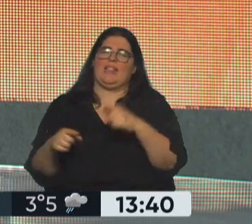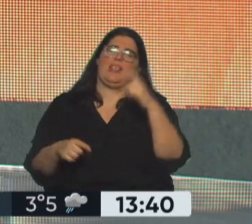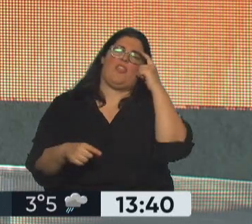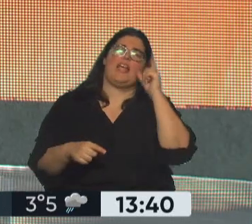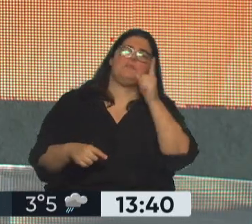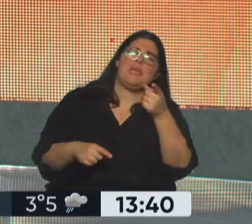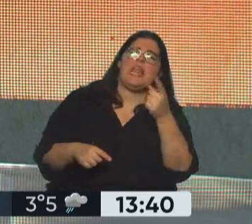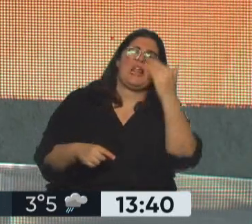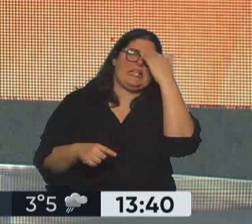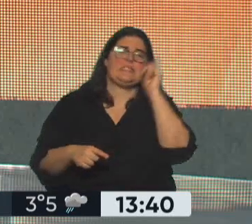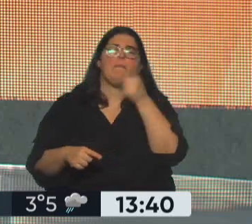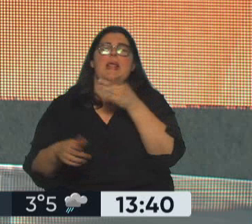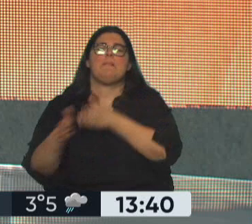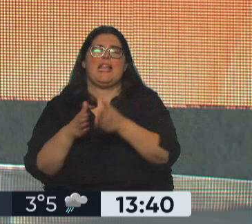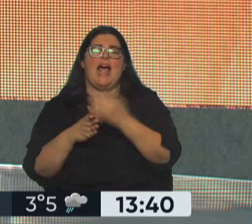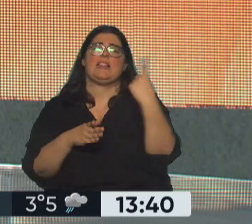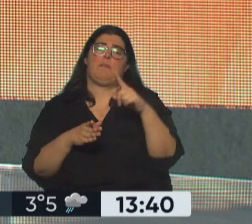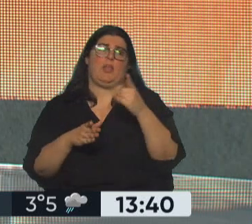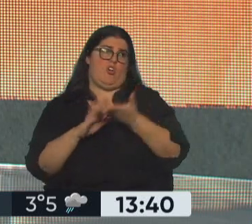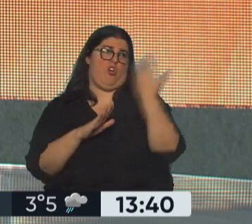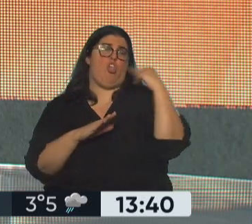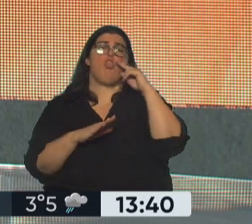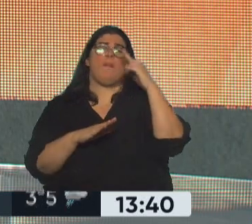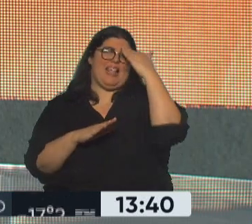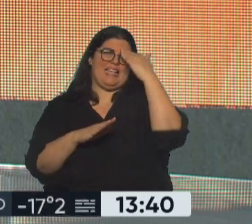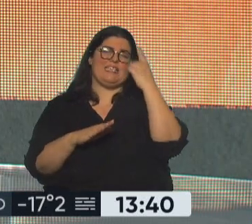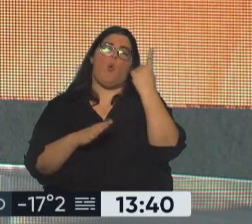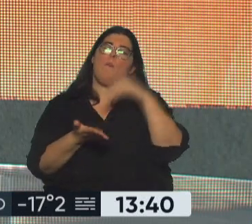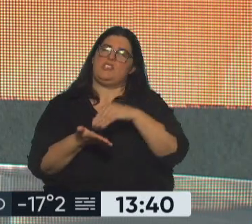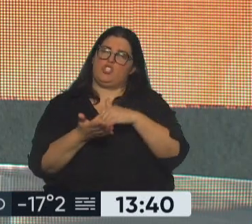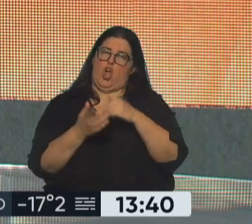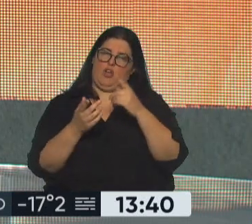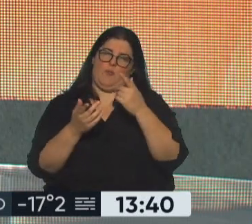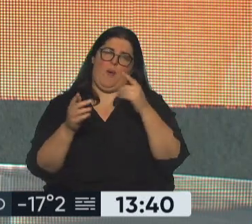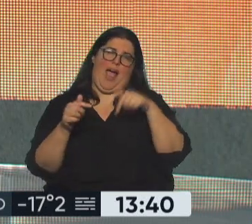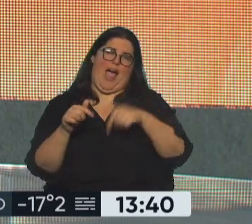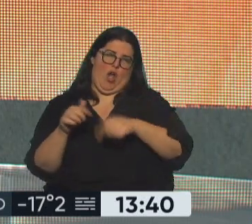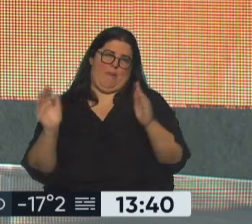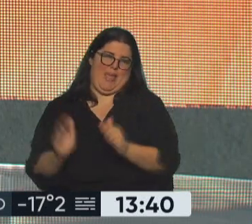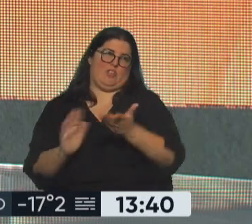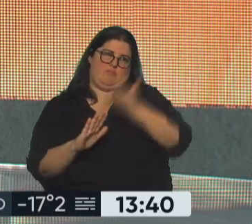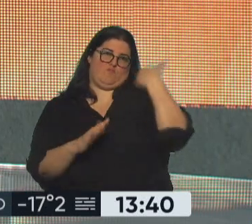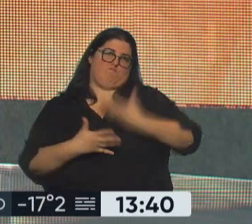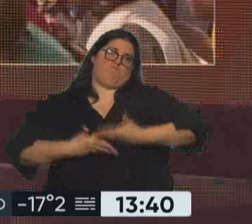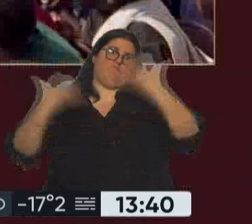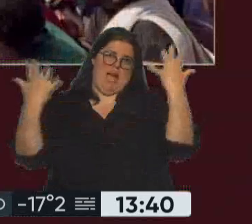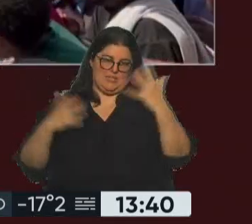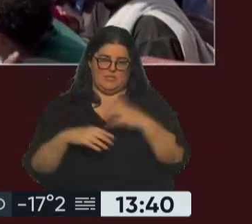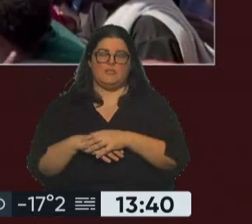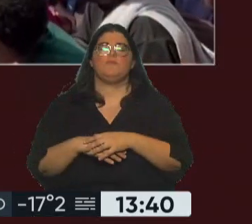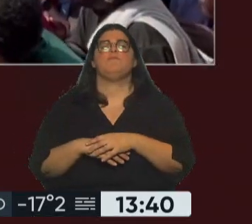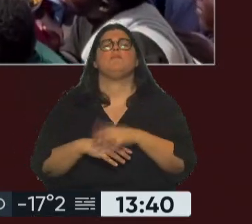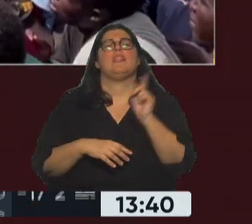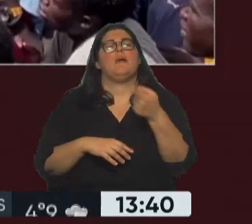1 millón, digamos, de lo que fue el año 2015. Y por otra parte, yo creo que es importante resaltar una serie de contradicciones en esa utilización